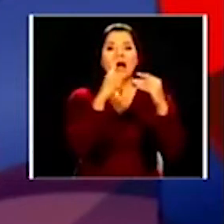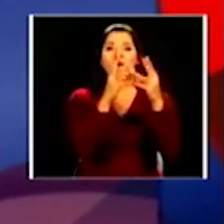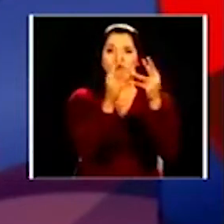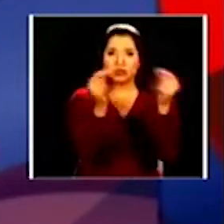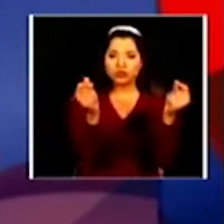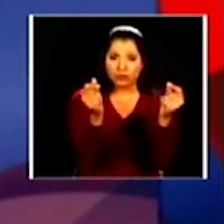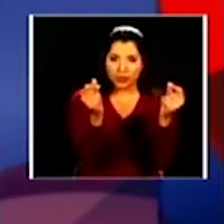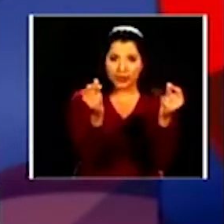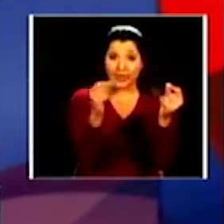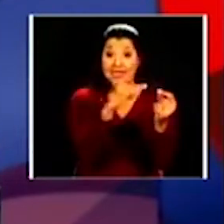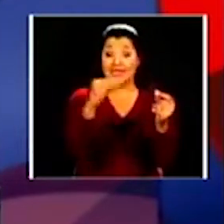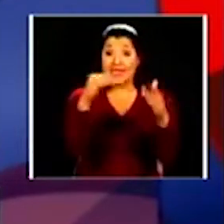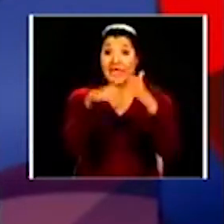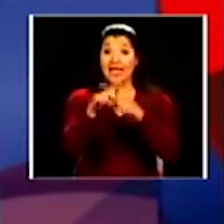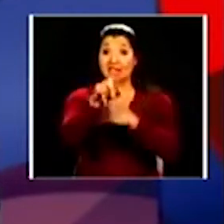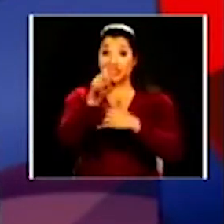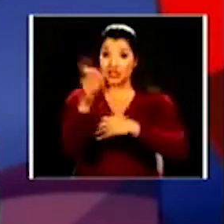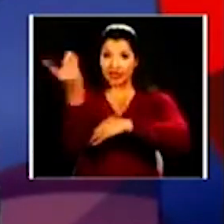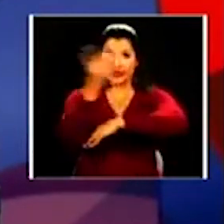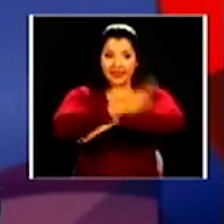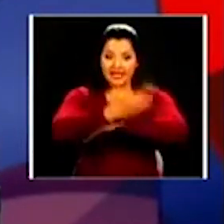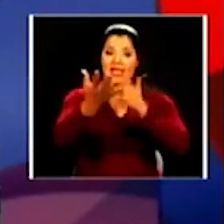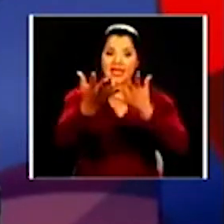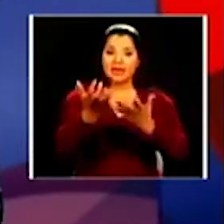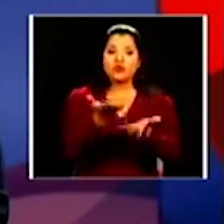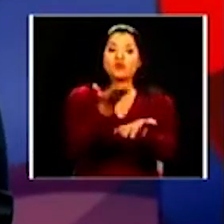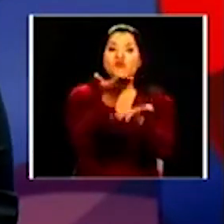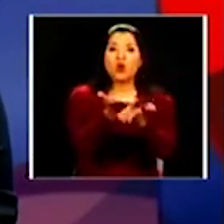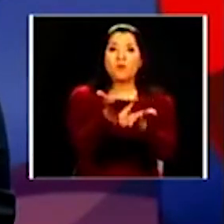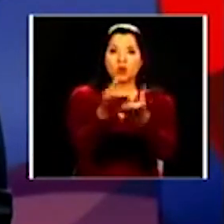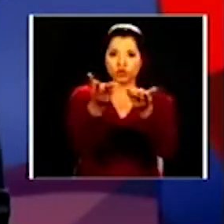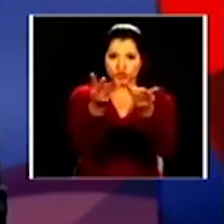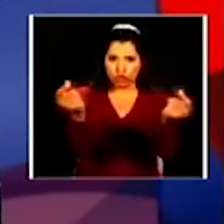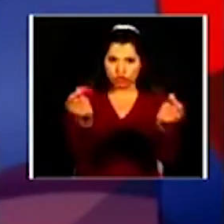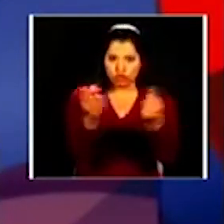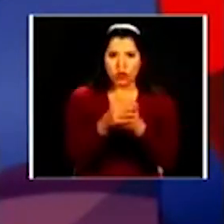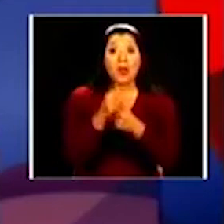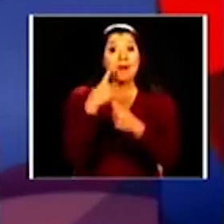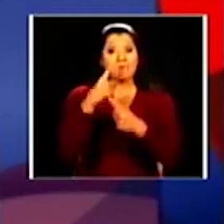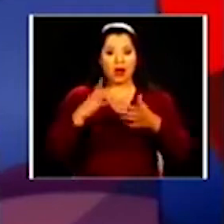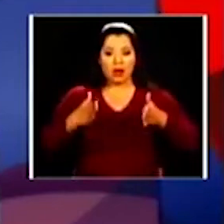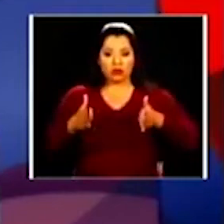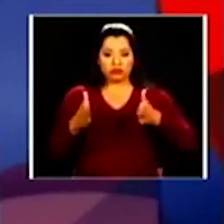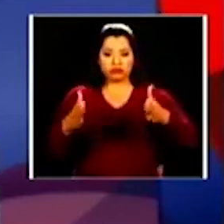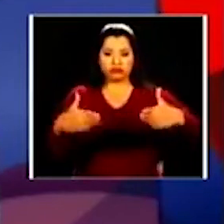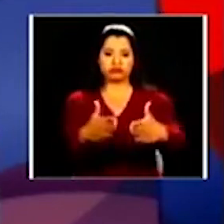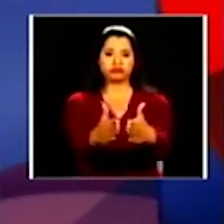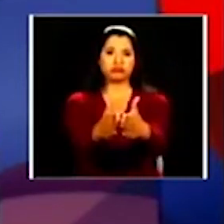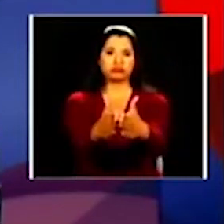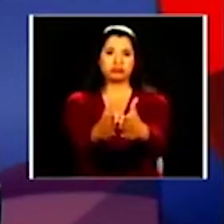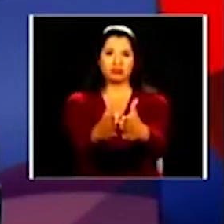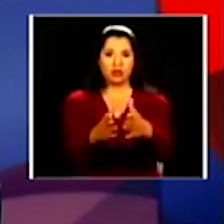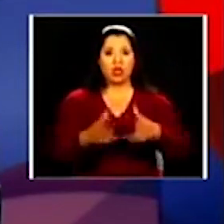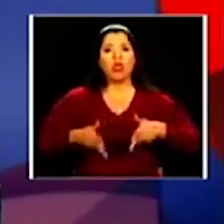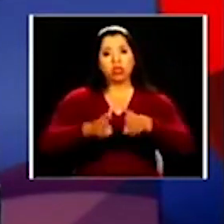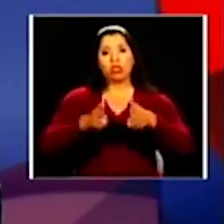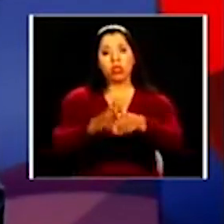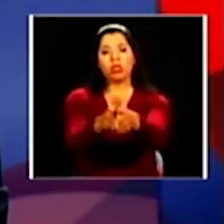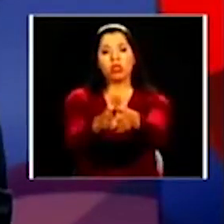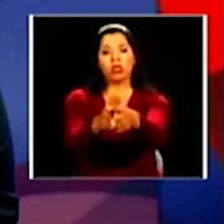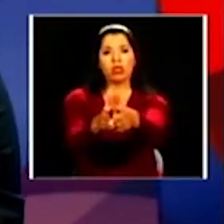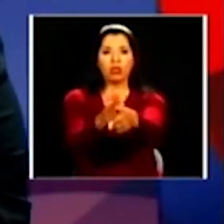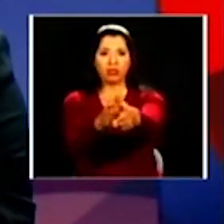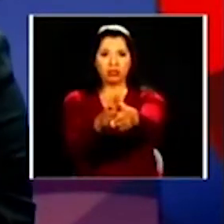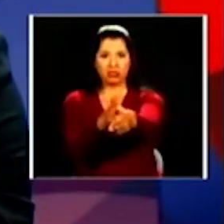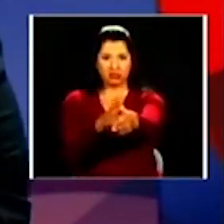resolución de la serie de topics planteados o los cuellos de botella para con los contratos de mantenimiento de obras,